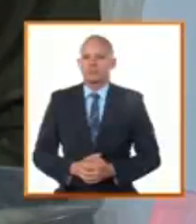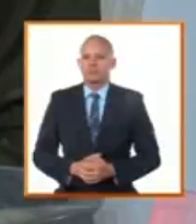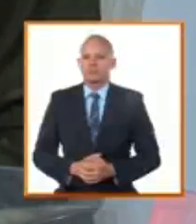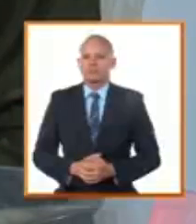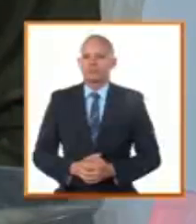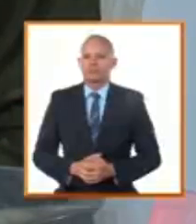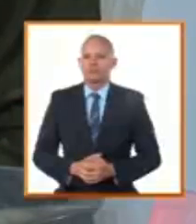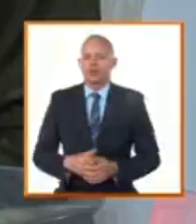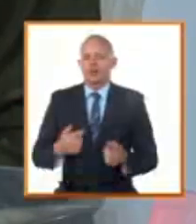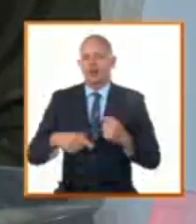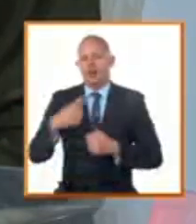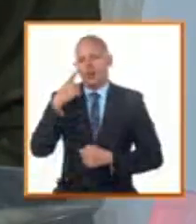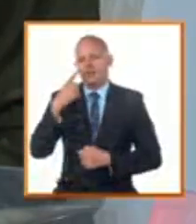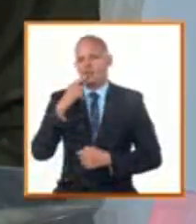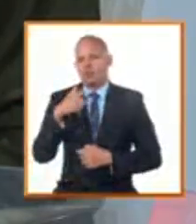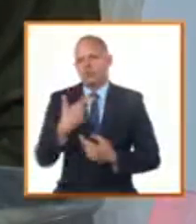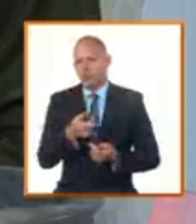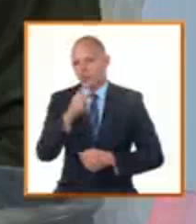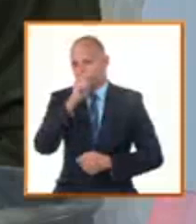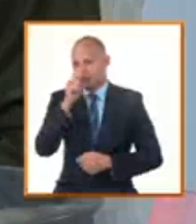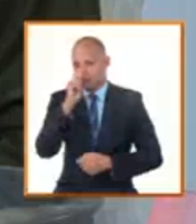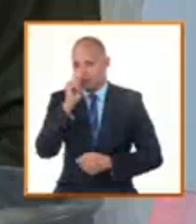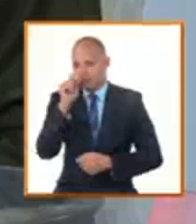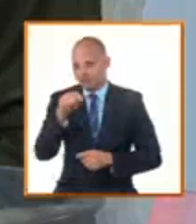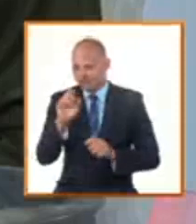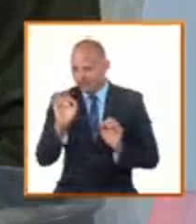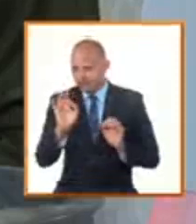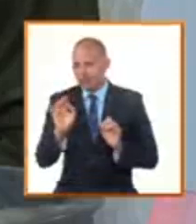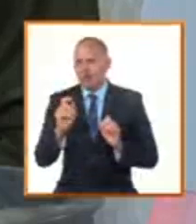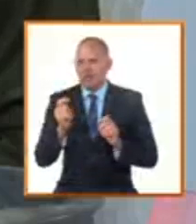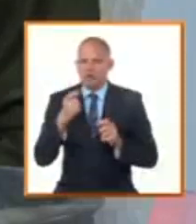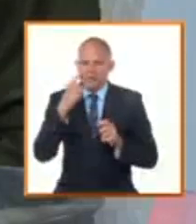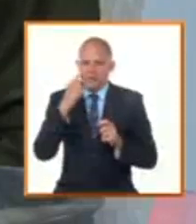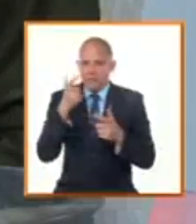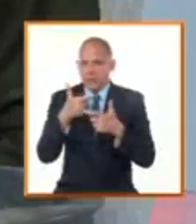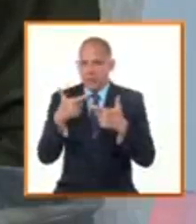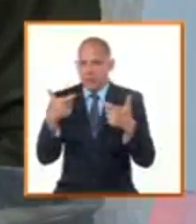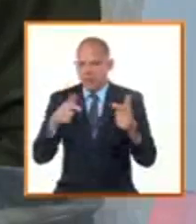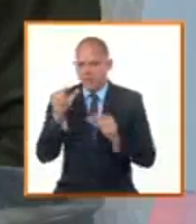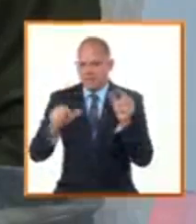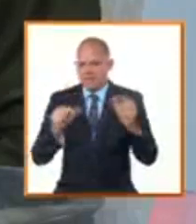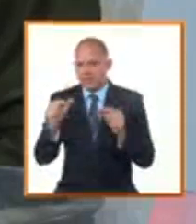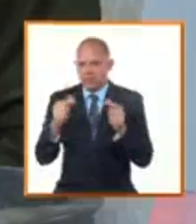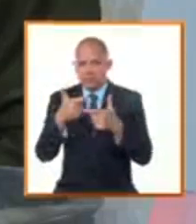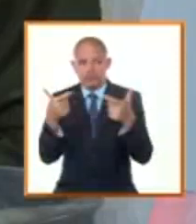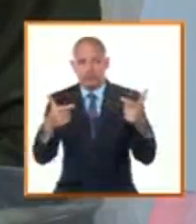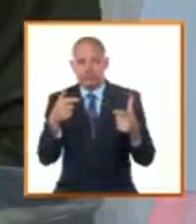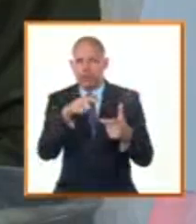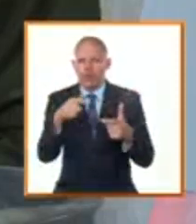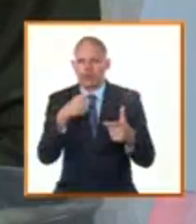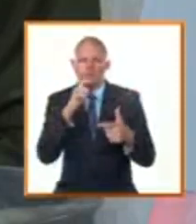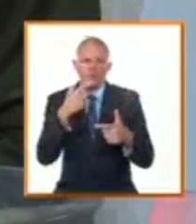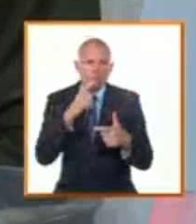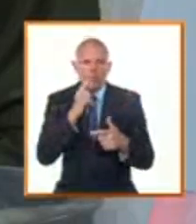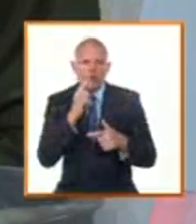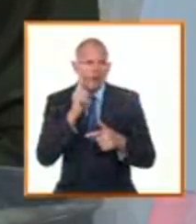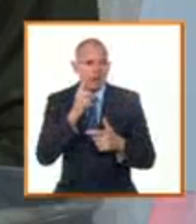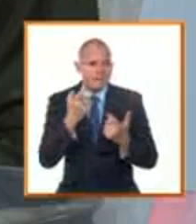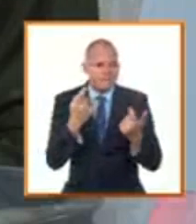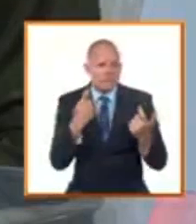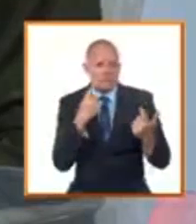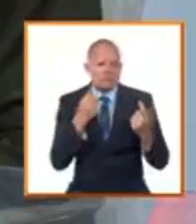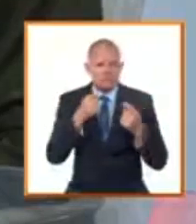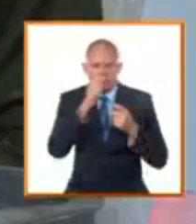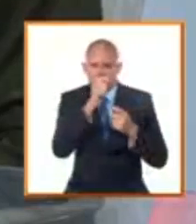aumento desmedido de la producción de cocaína, el aumento del consumo de marihuana, el